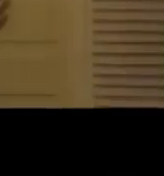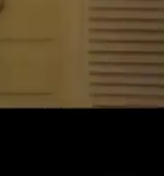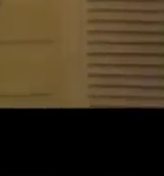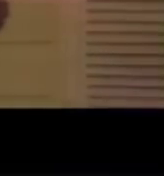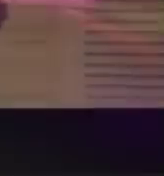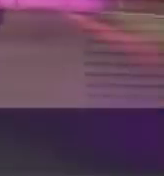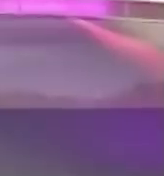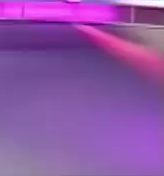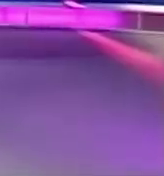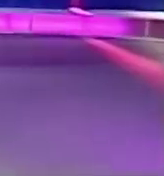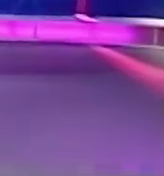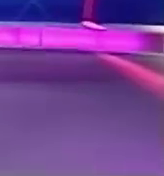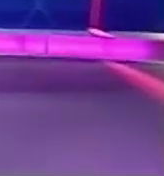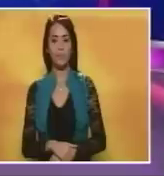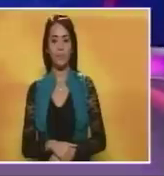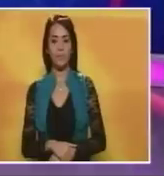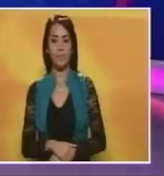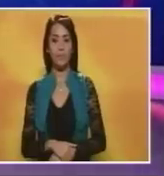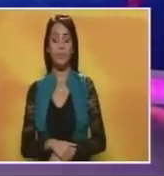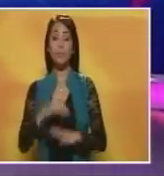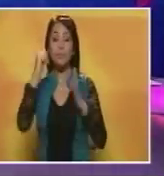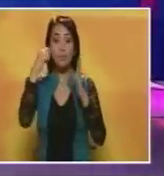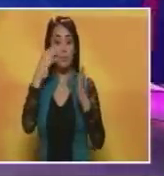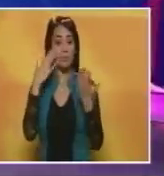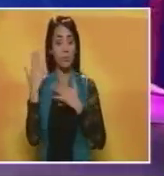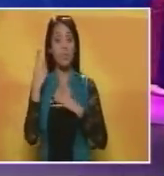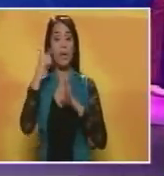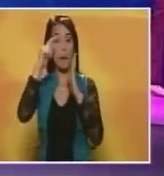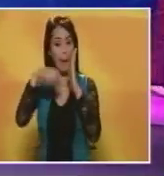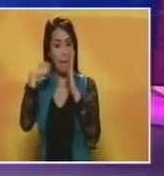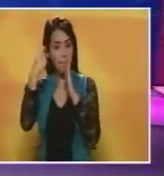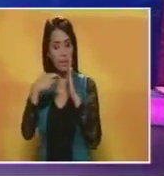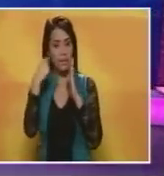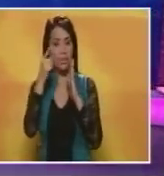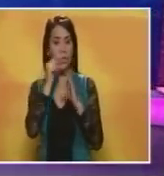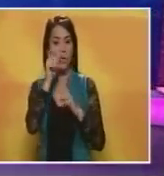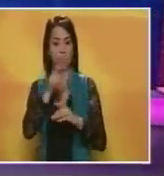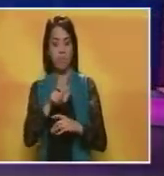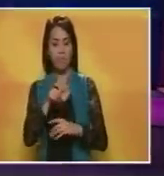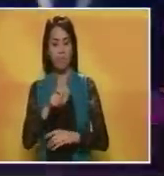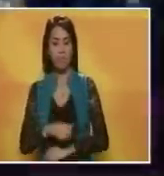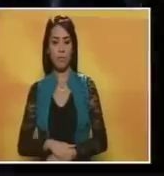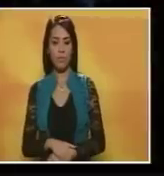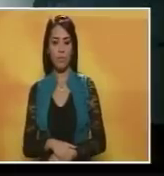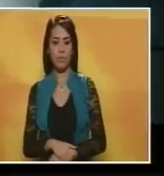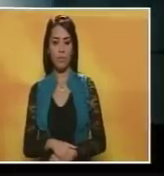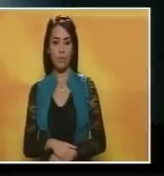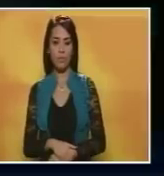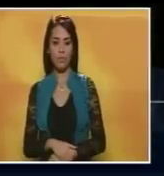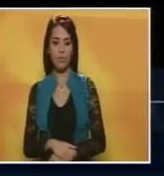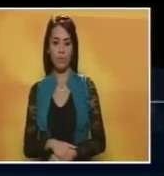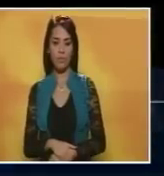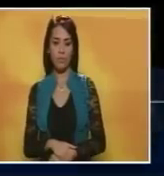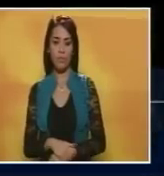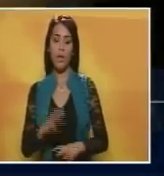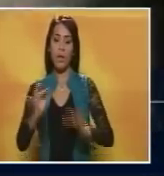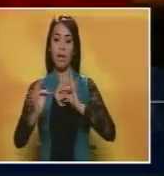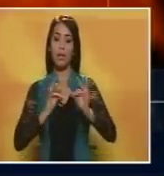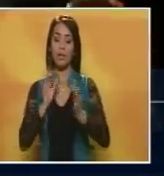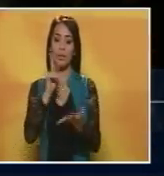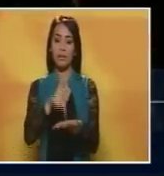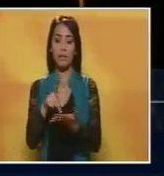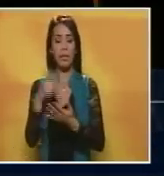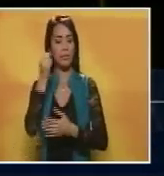seguimos con el primer tráiler del film y al rapto y la película sobre el queen freddie mercury el actor rami málek